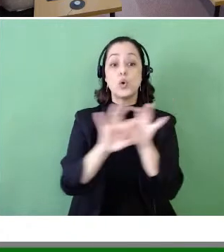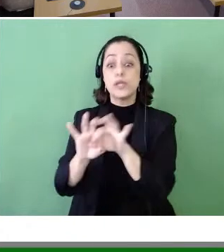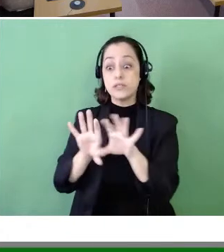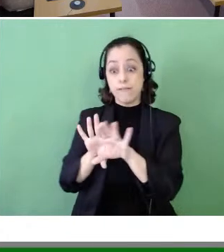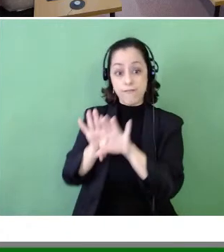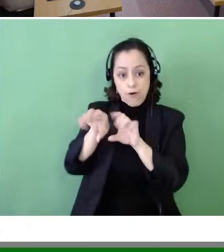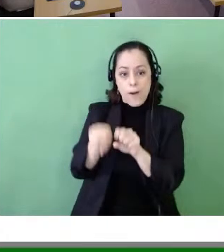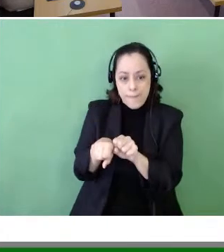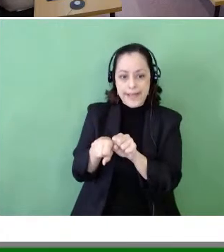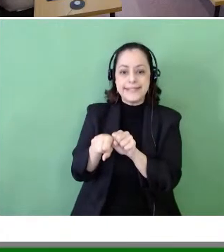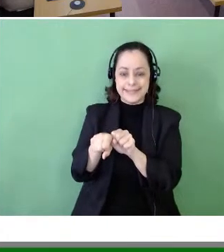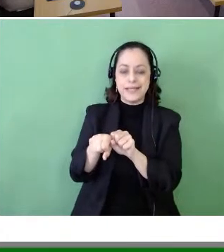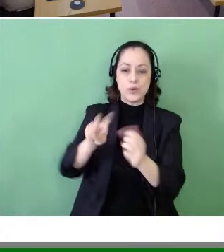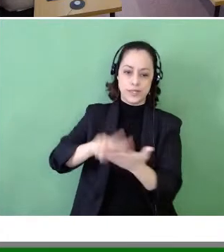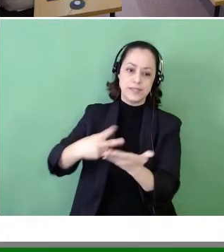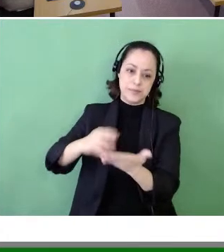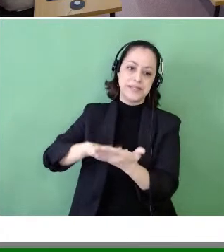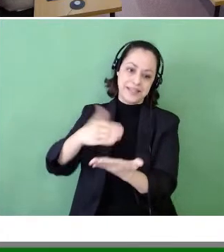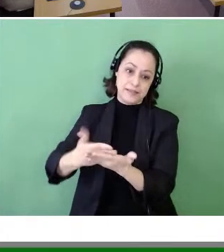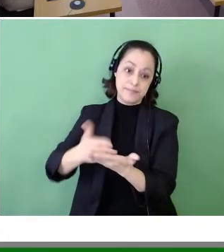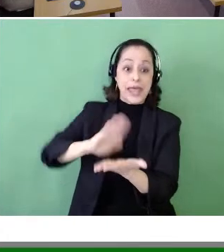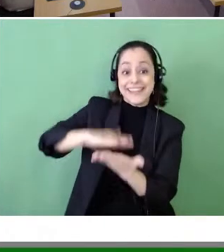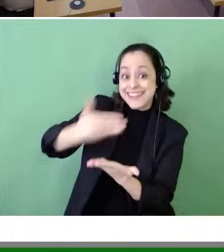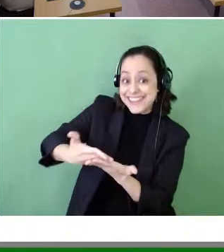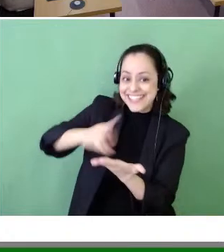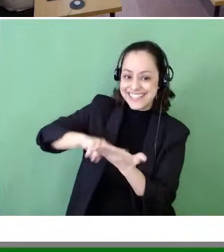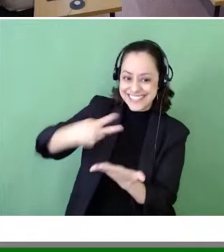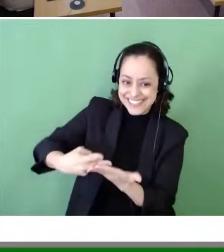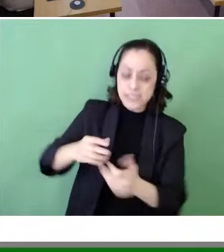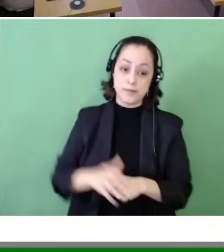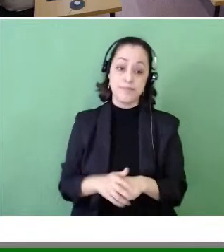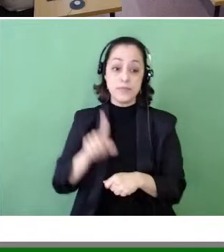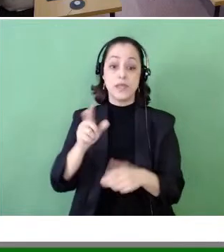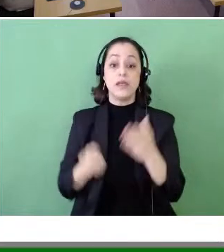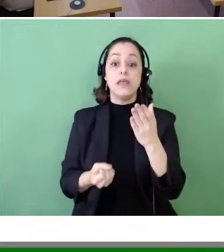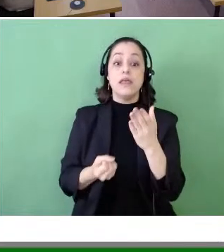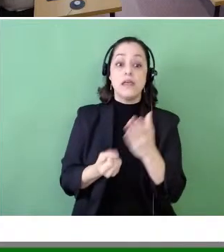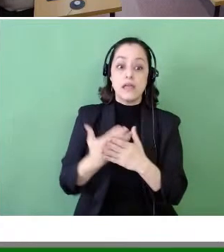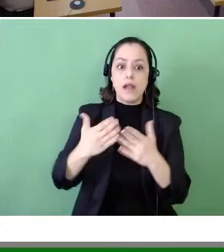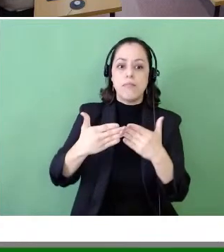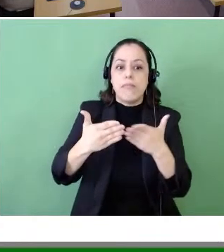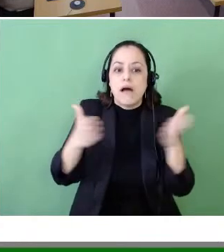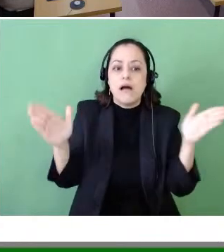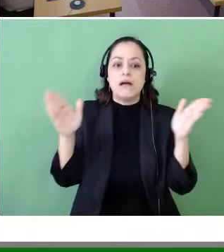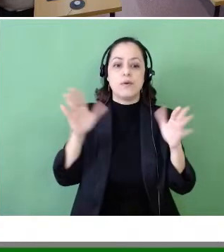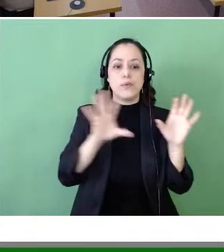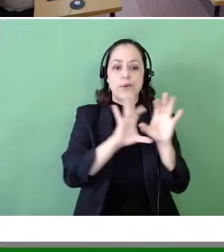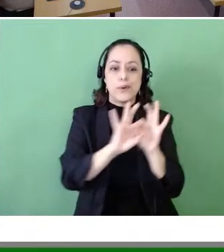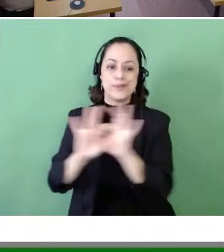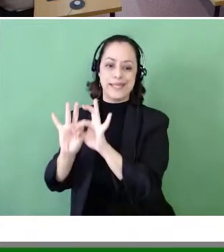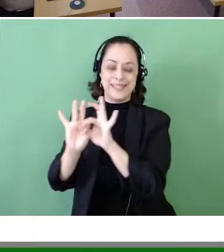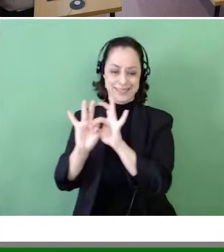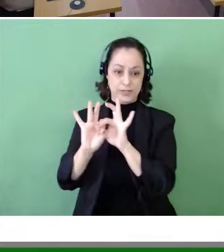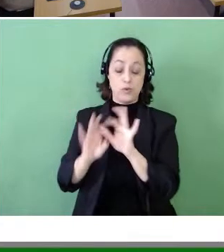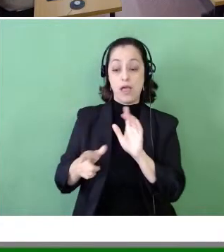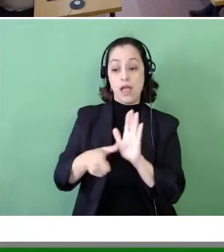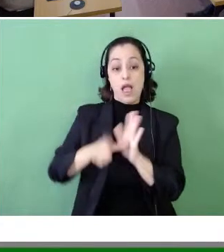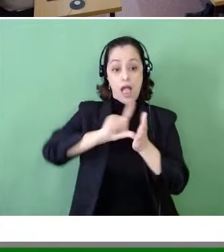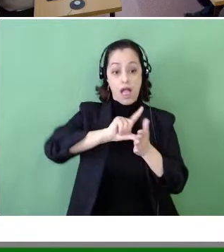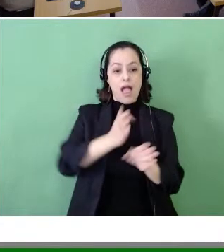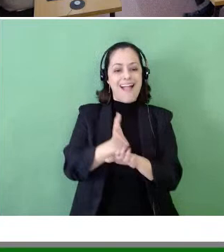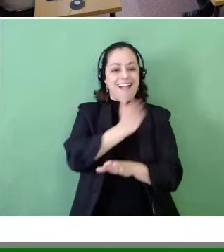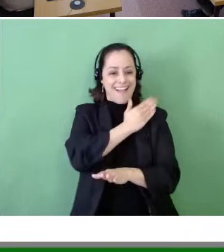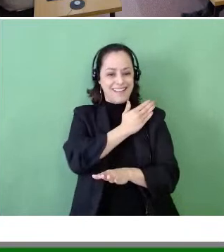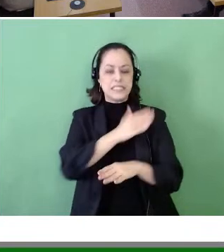e interpretación y traducción, y se ha ampliado mucho el contexto. O sea, antes,